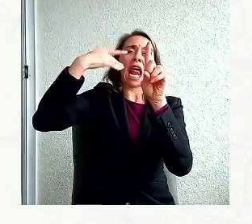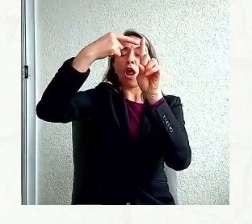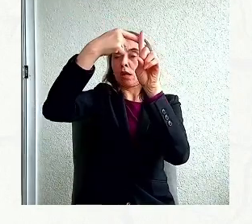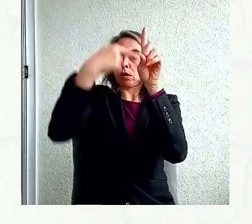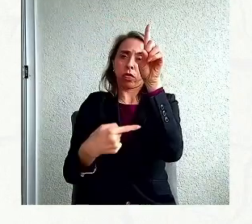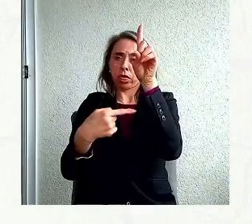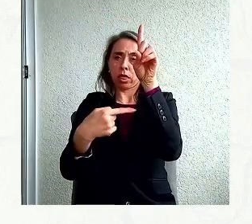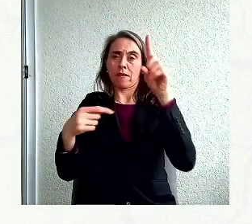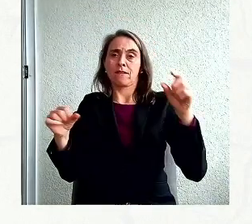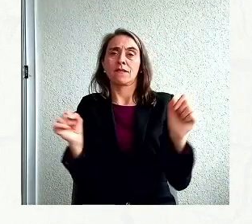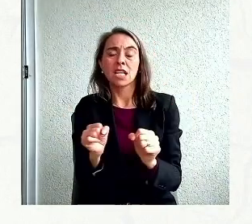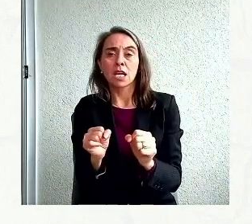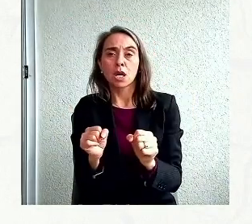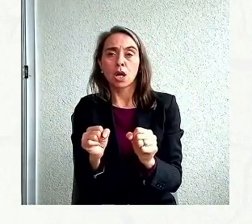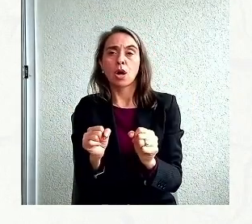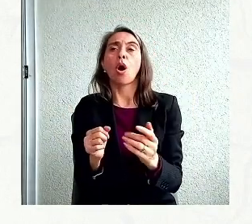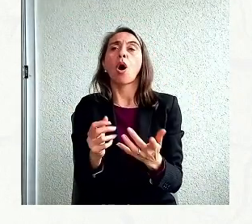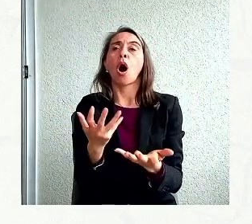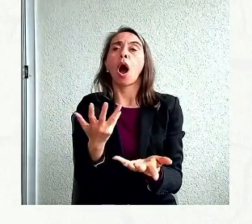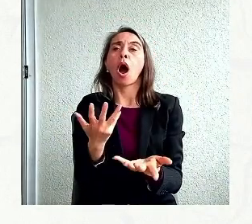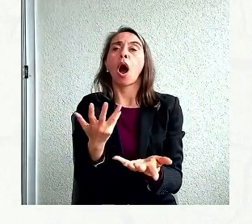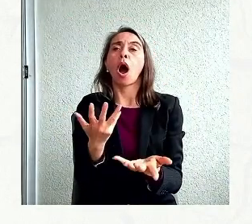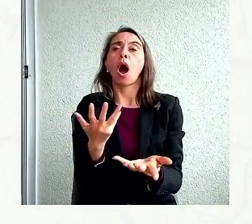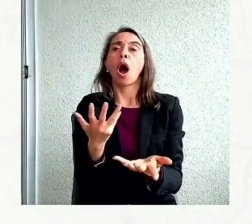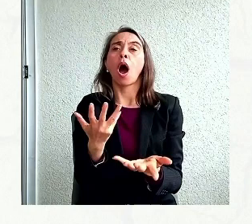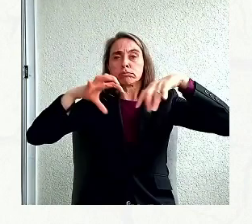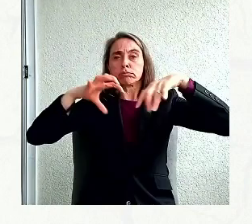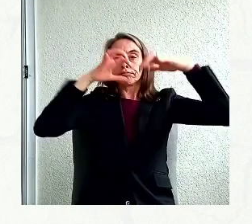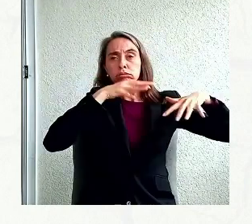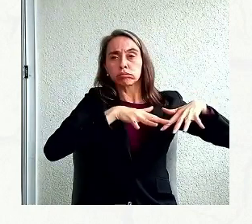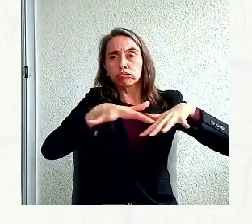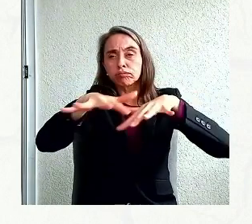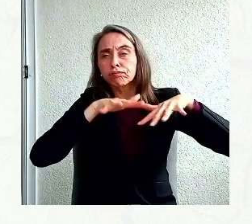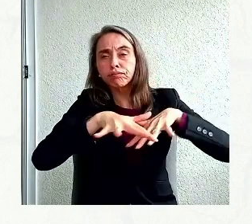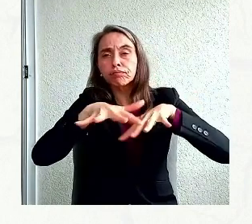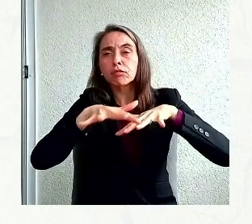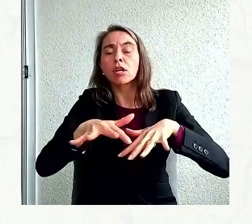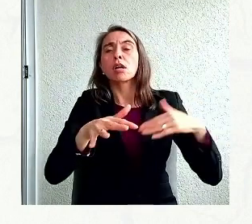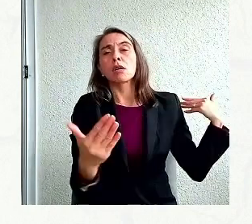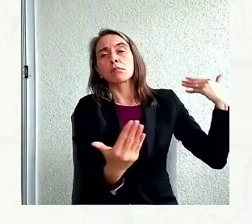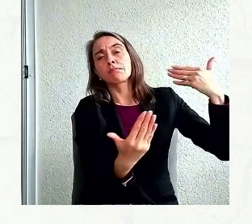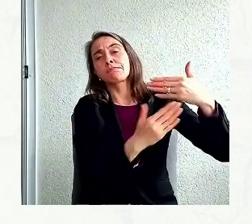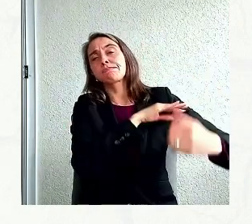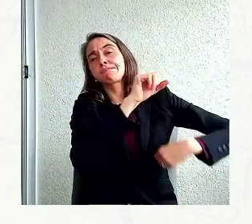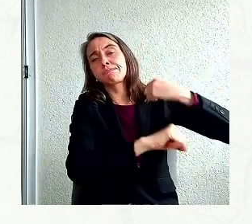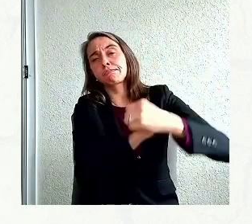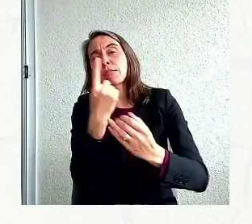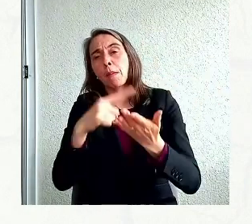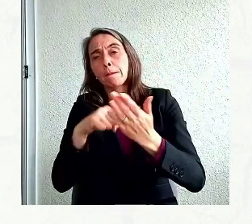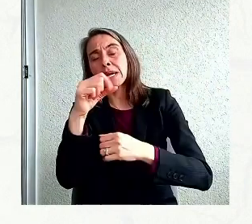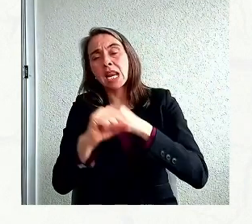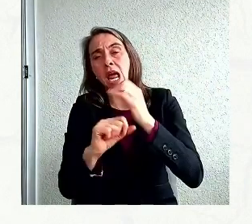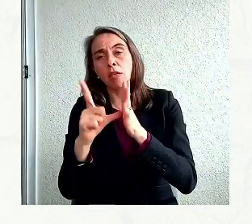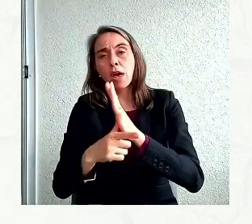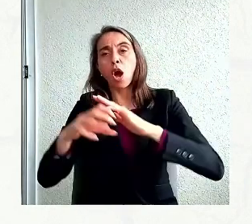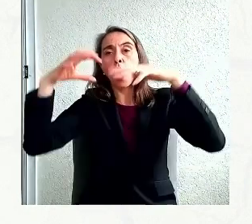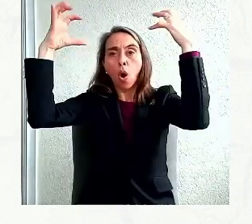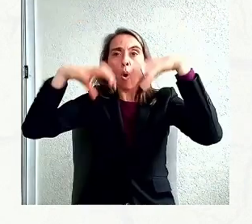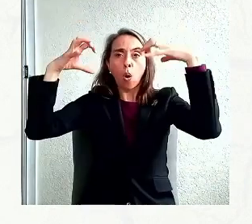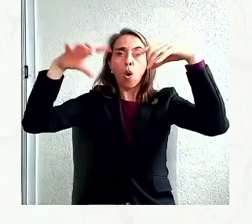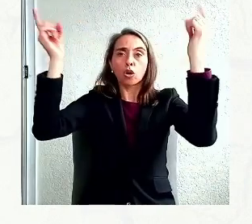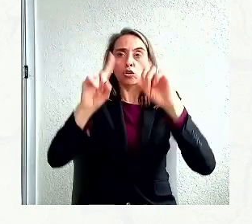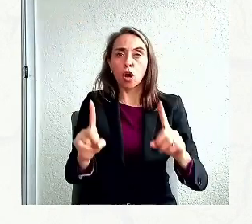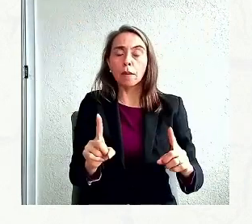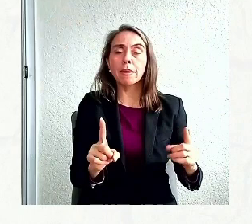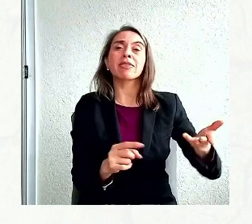hay inundaciones que ocurren cada 1000 años, cada otras tormentas, pero no están ocurriendo cada 1000 años, están ocurriendo ahora cada 100